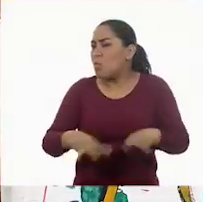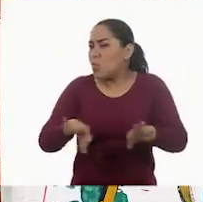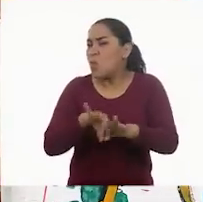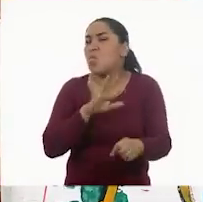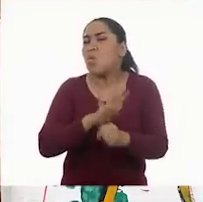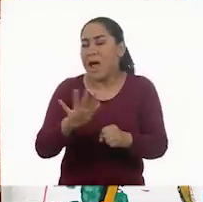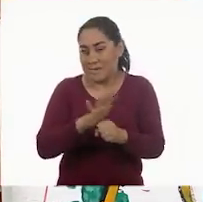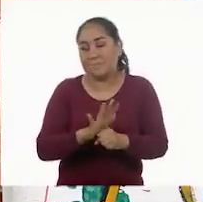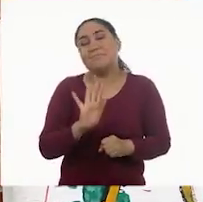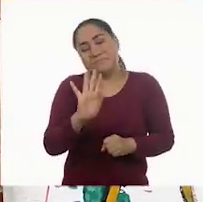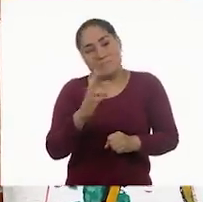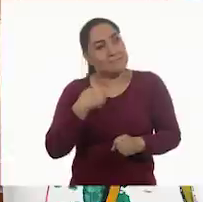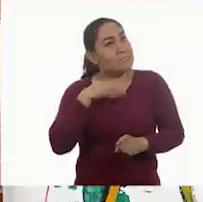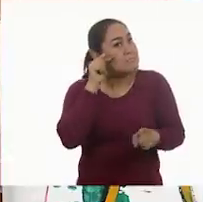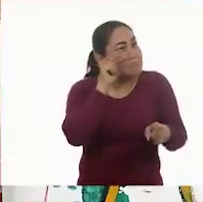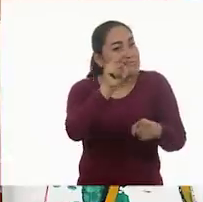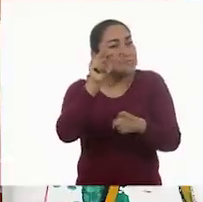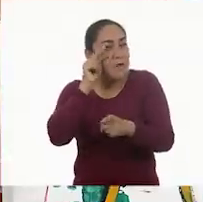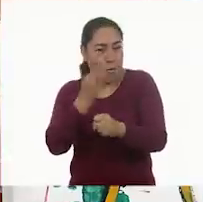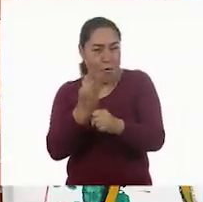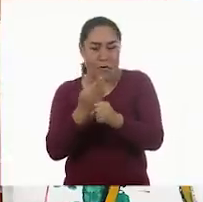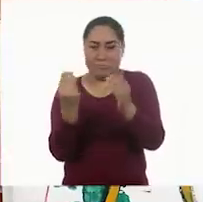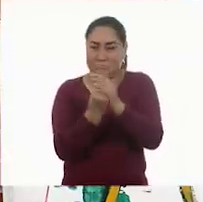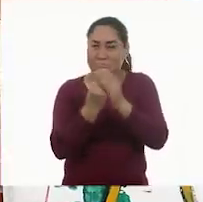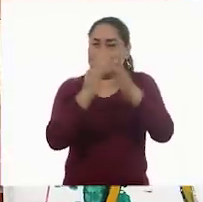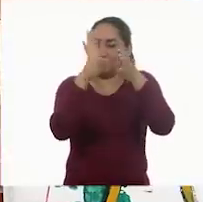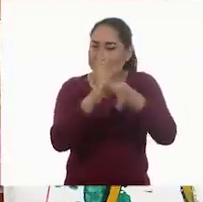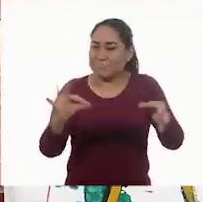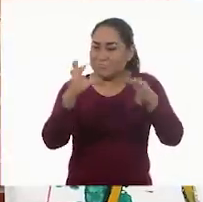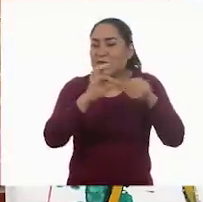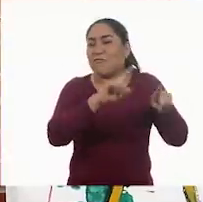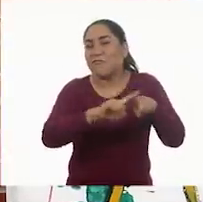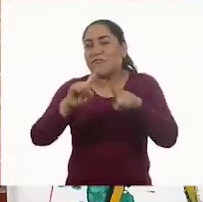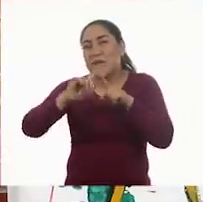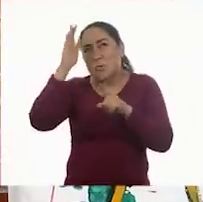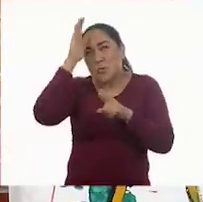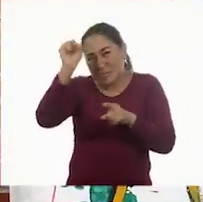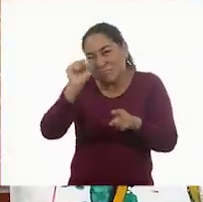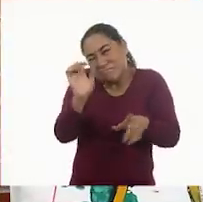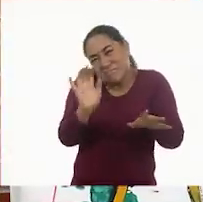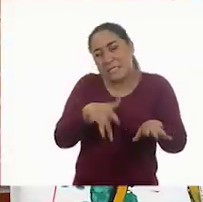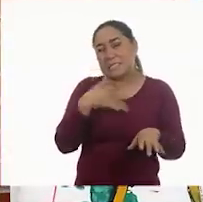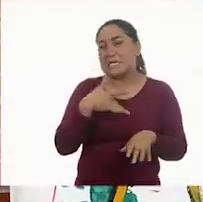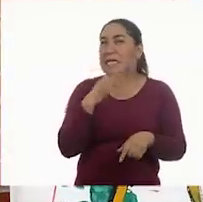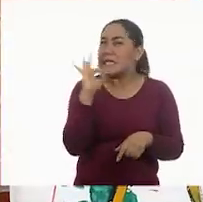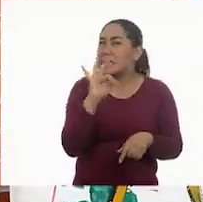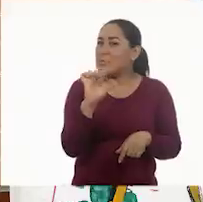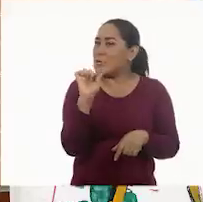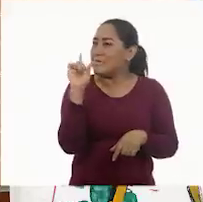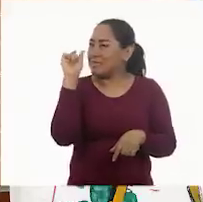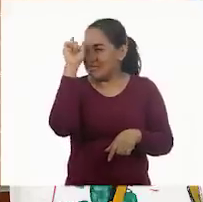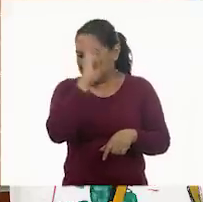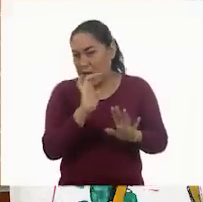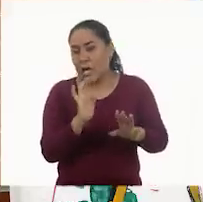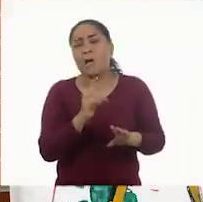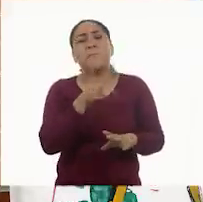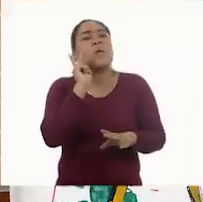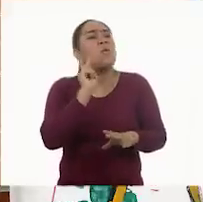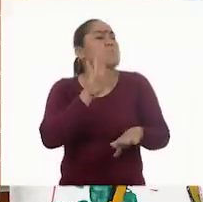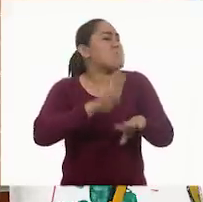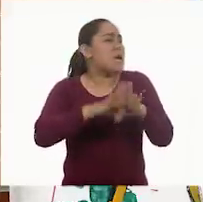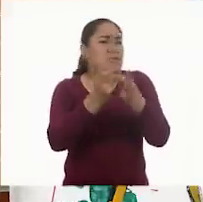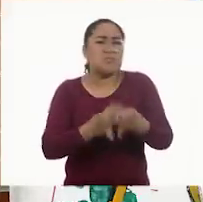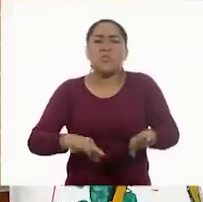entiendo que vimos muchos conceptos que pueden resultar un poco complicados, pero ¿cuáles serían los